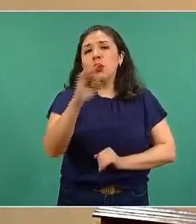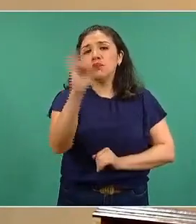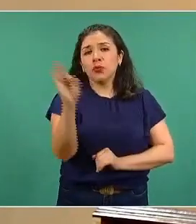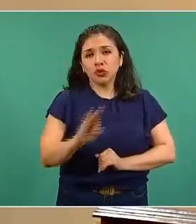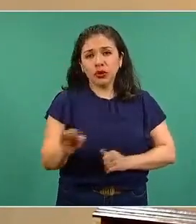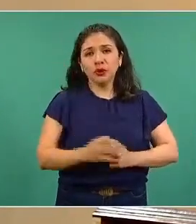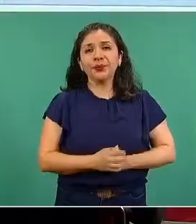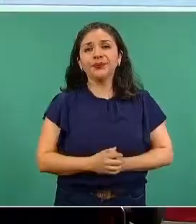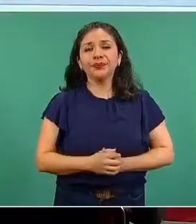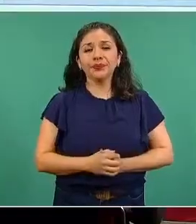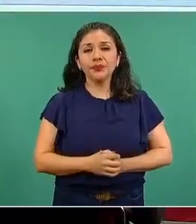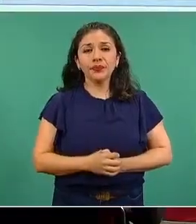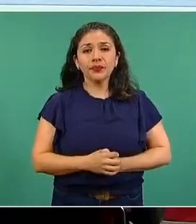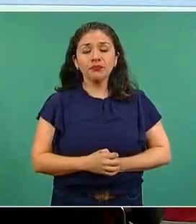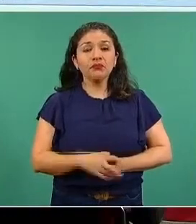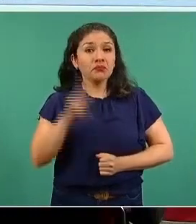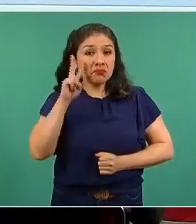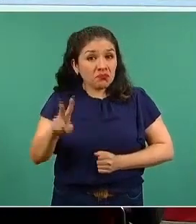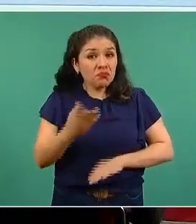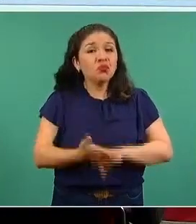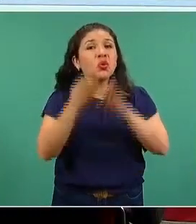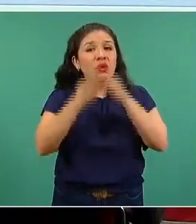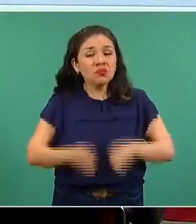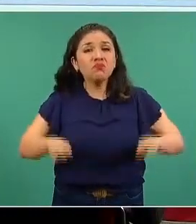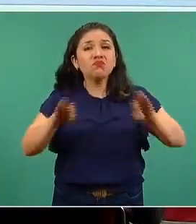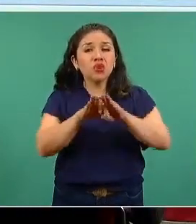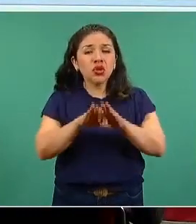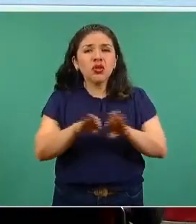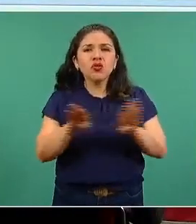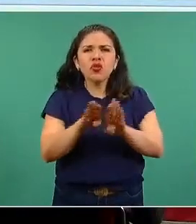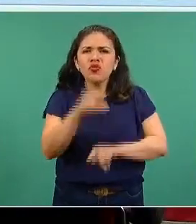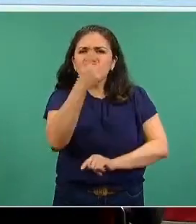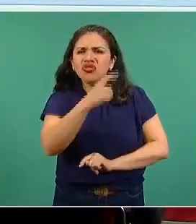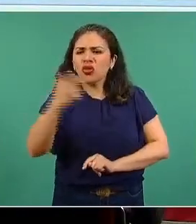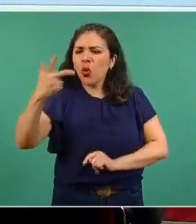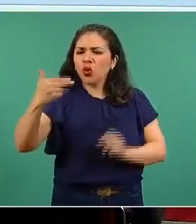9%. Es muy importante la cifra de